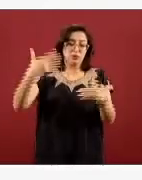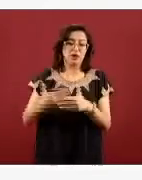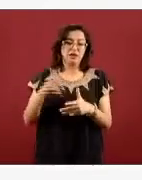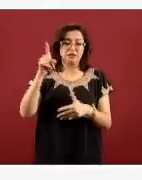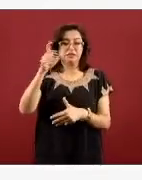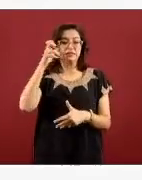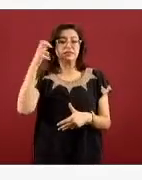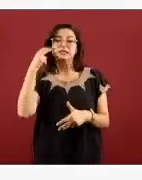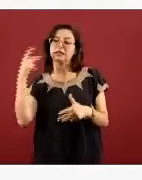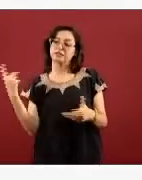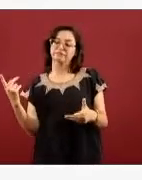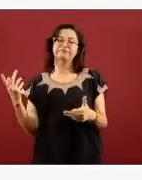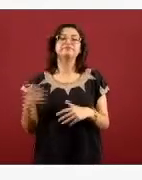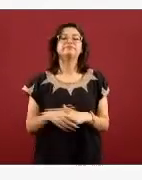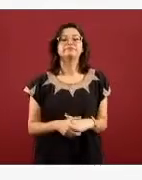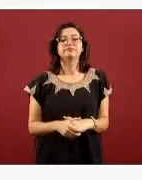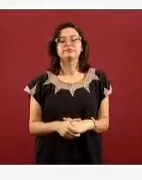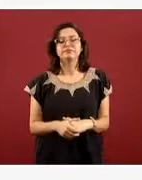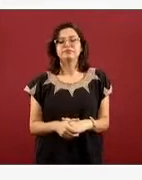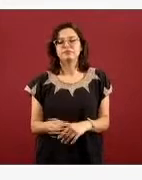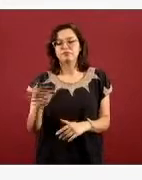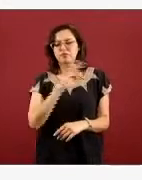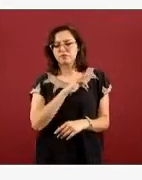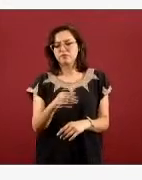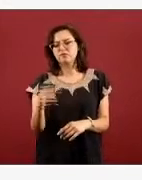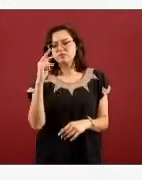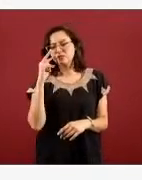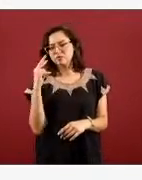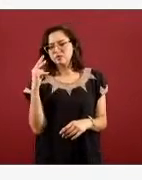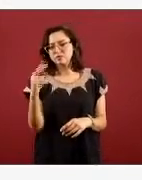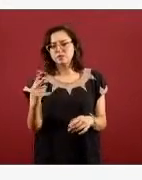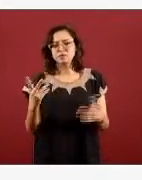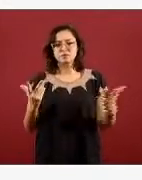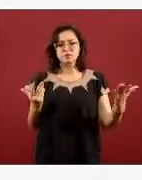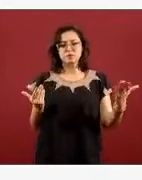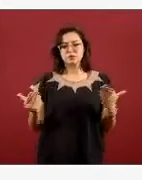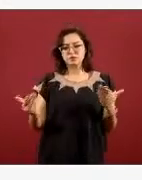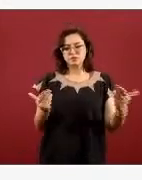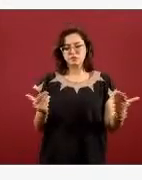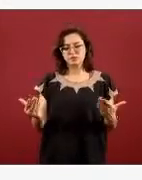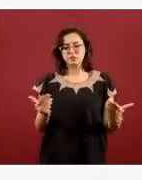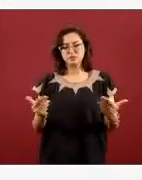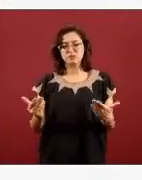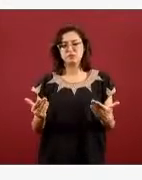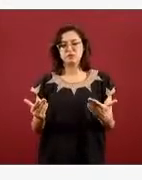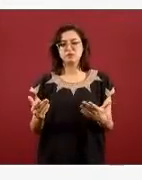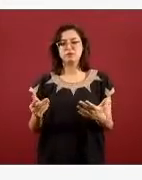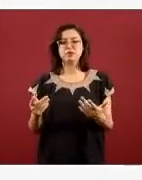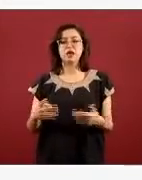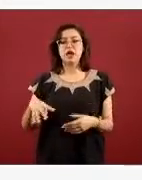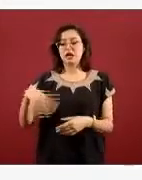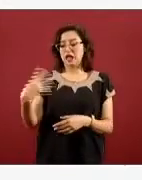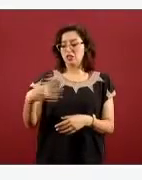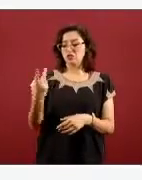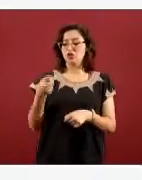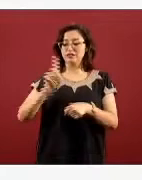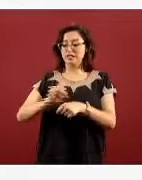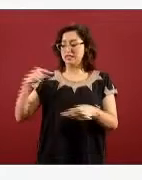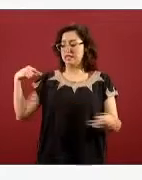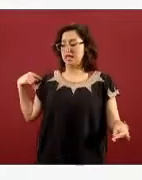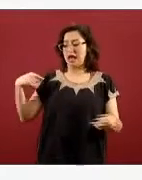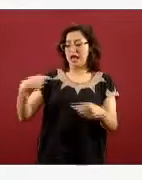en China. Como pueden ver, la proporción de casos confirmados en los últimos 14 días, es